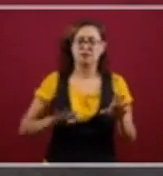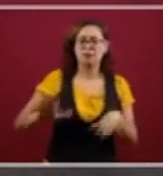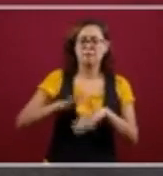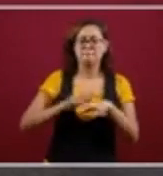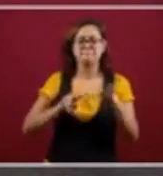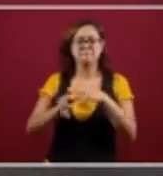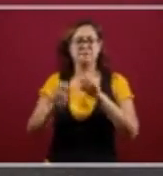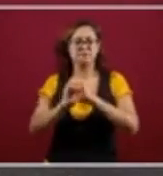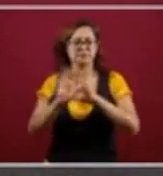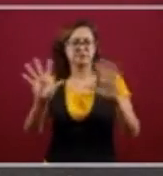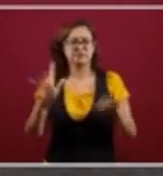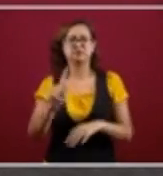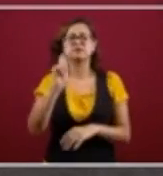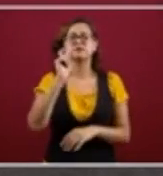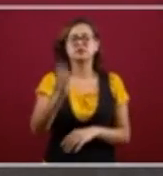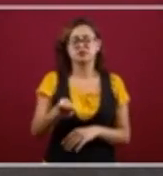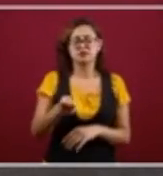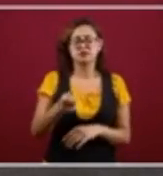revolución